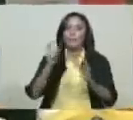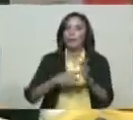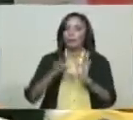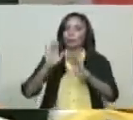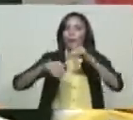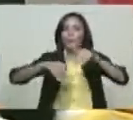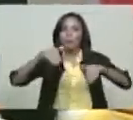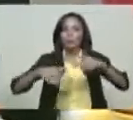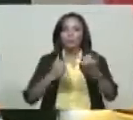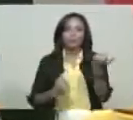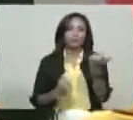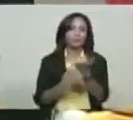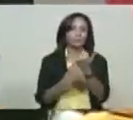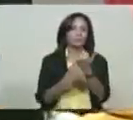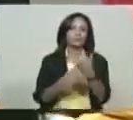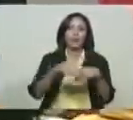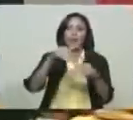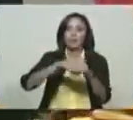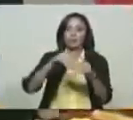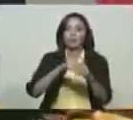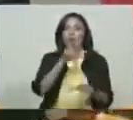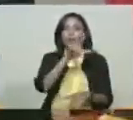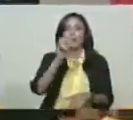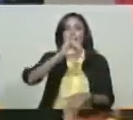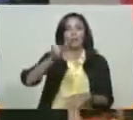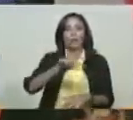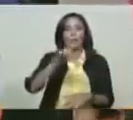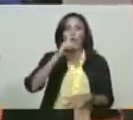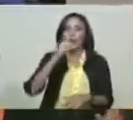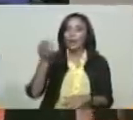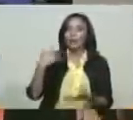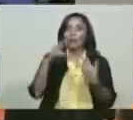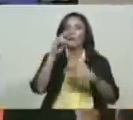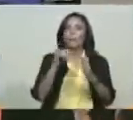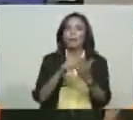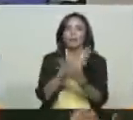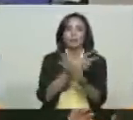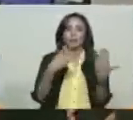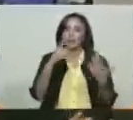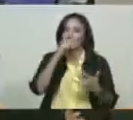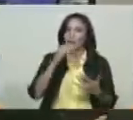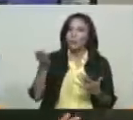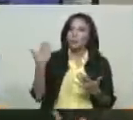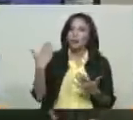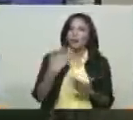Conmovedor de las elecciones del 30 de julio del año 2017.